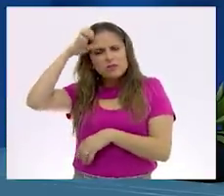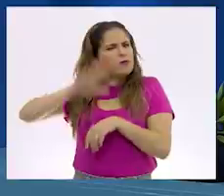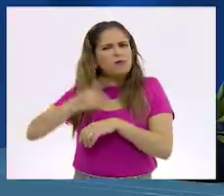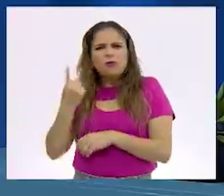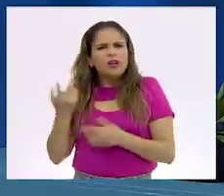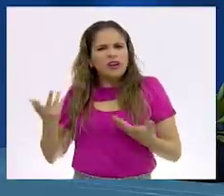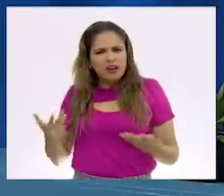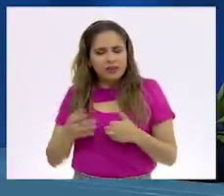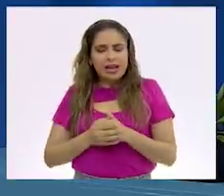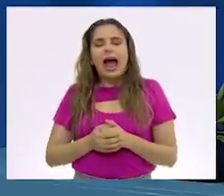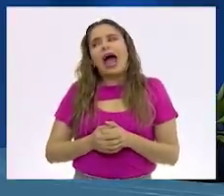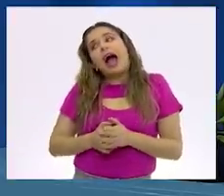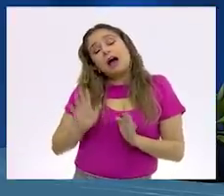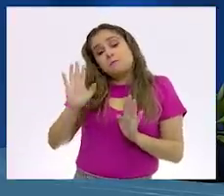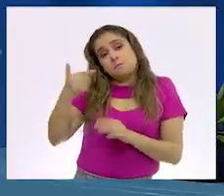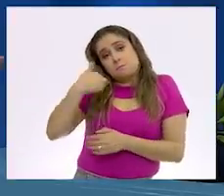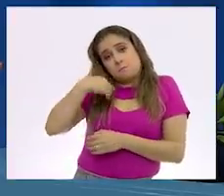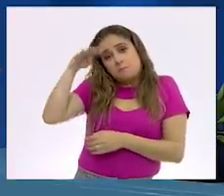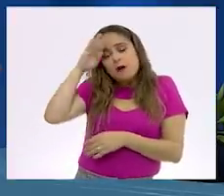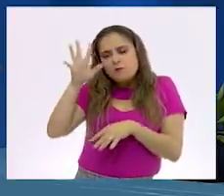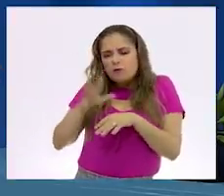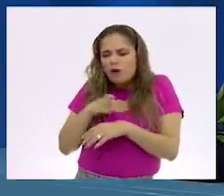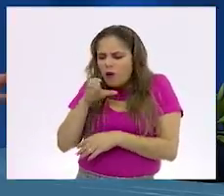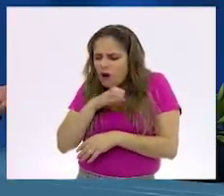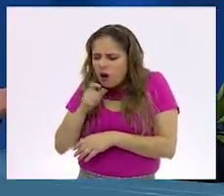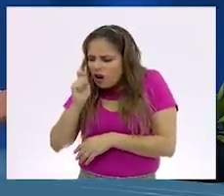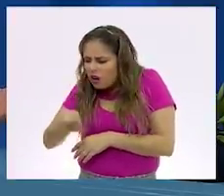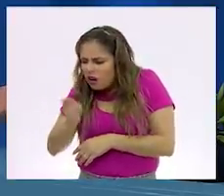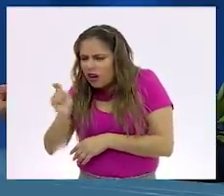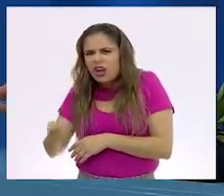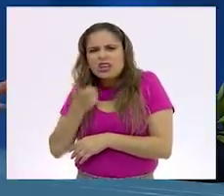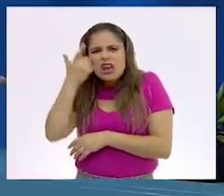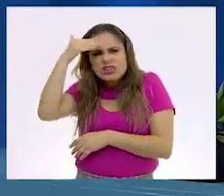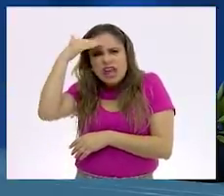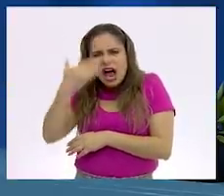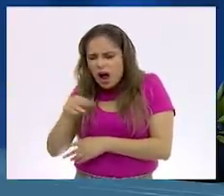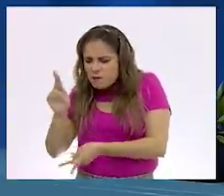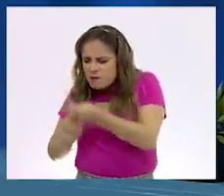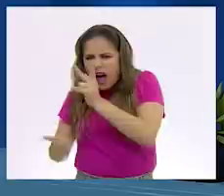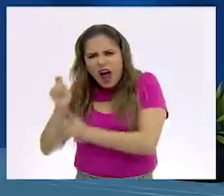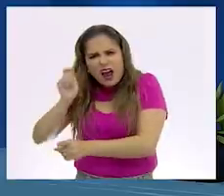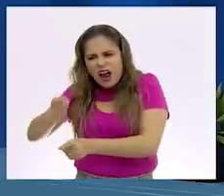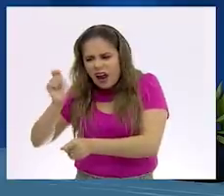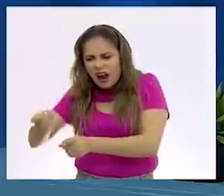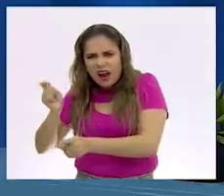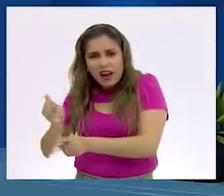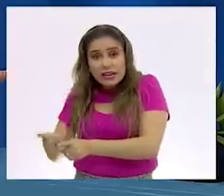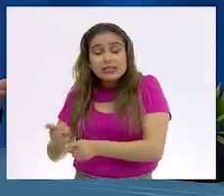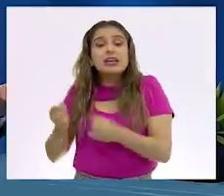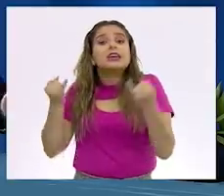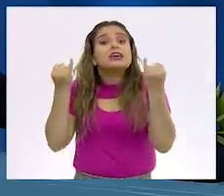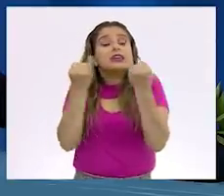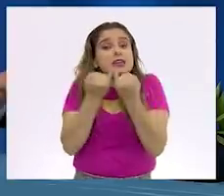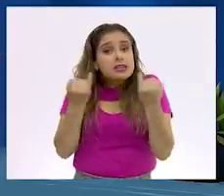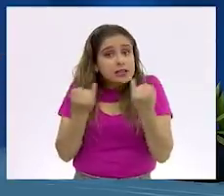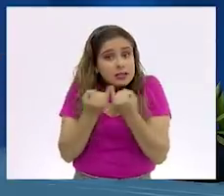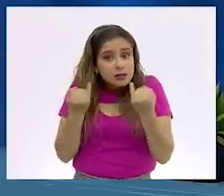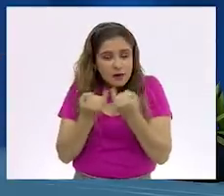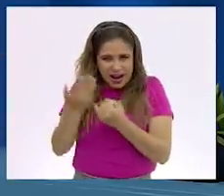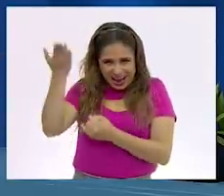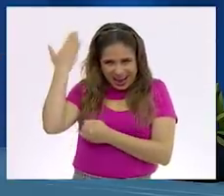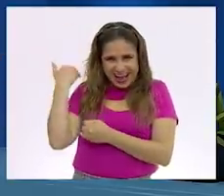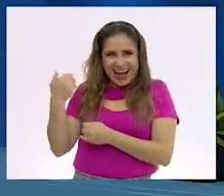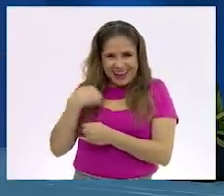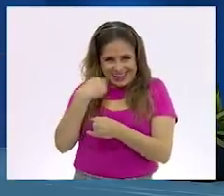esos estudios primero por curiosidad, para saber más de las plantas, pero también, ya como hemos estado